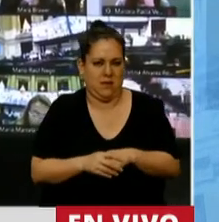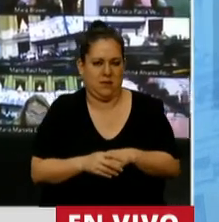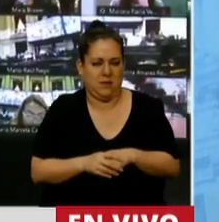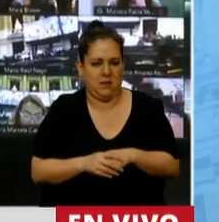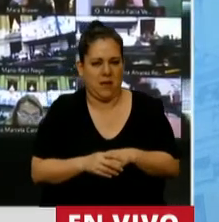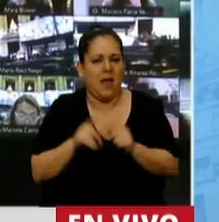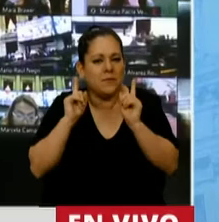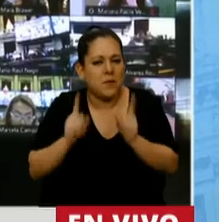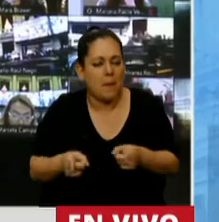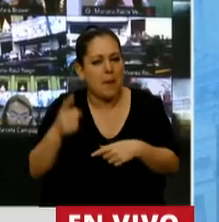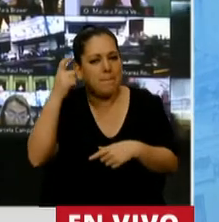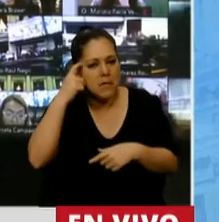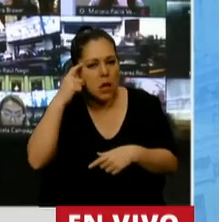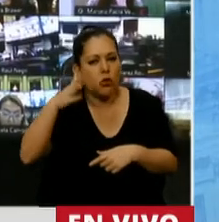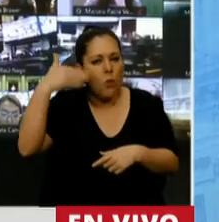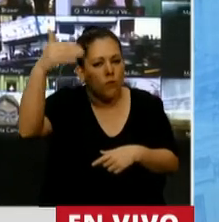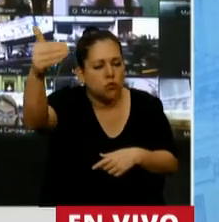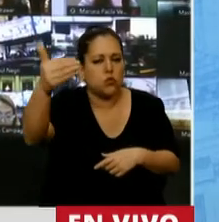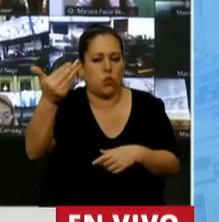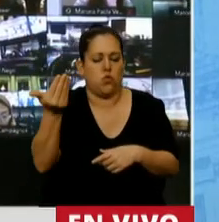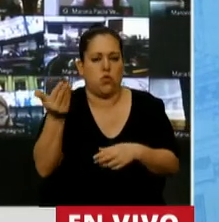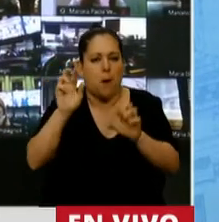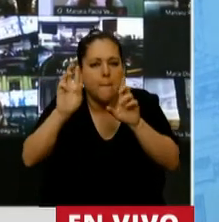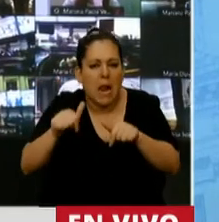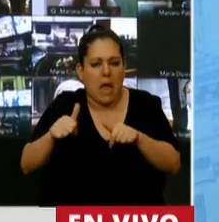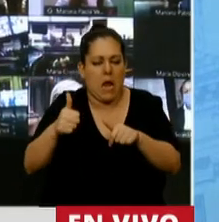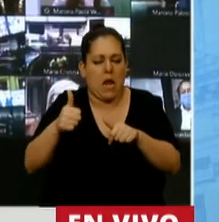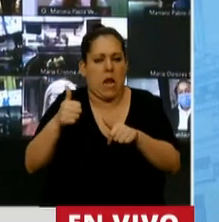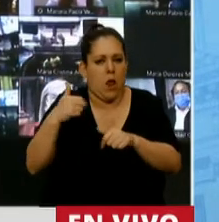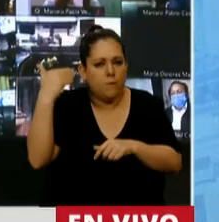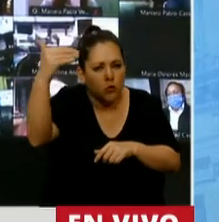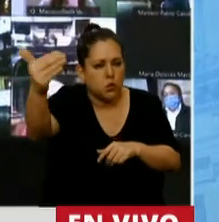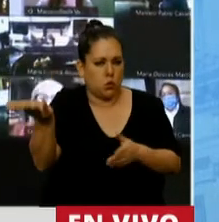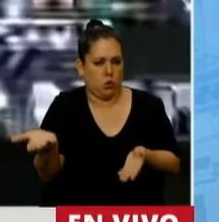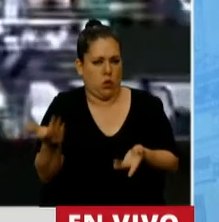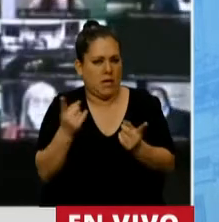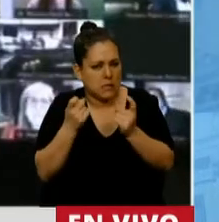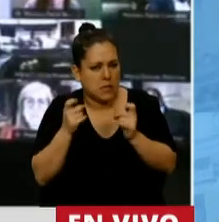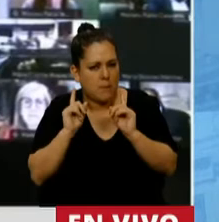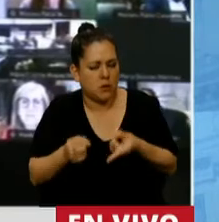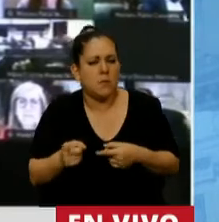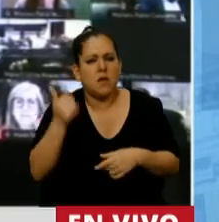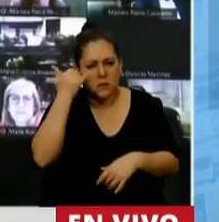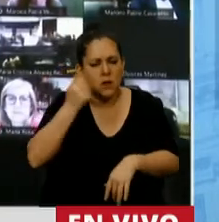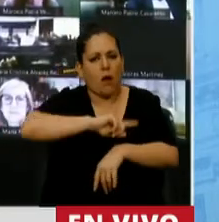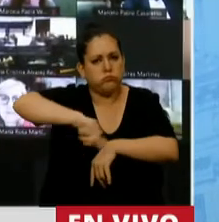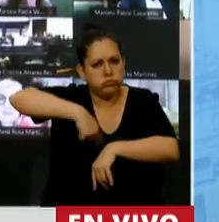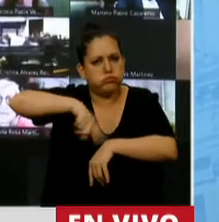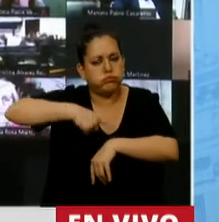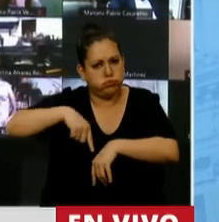teniendo en miras proyectos y planes a largo plazo. Se viene hablando ya hace varias horas de